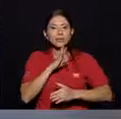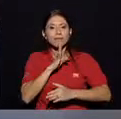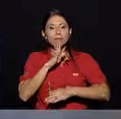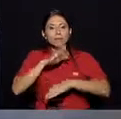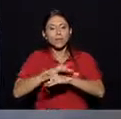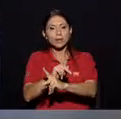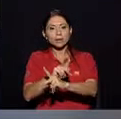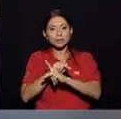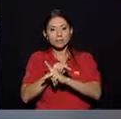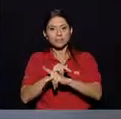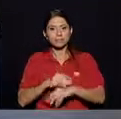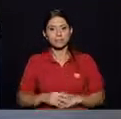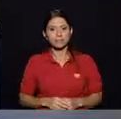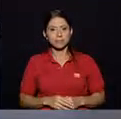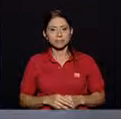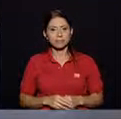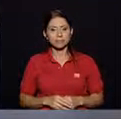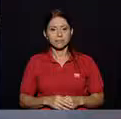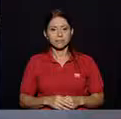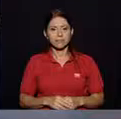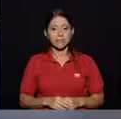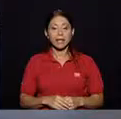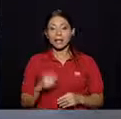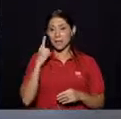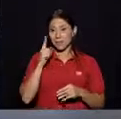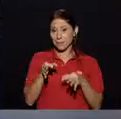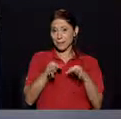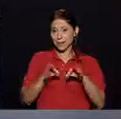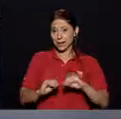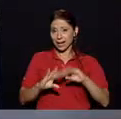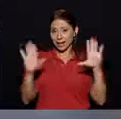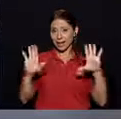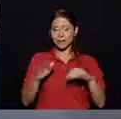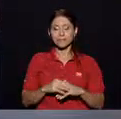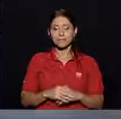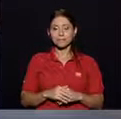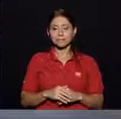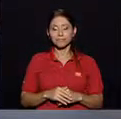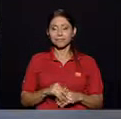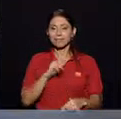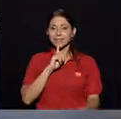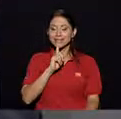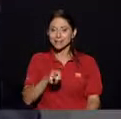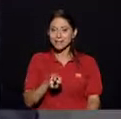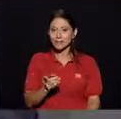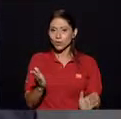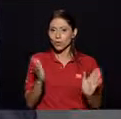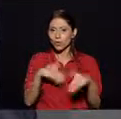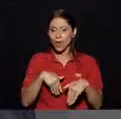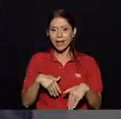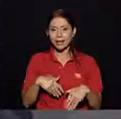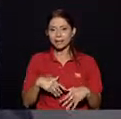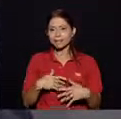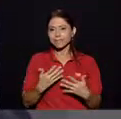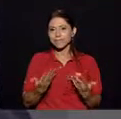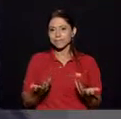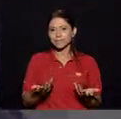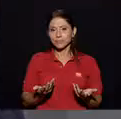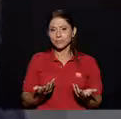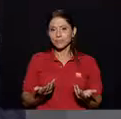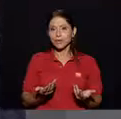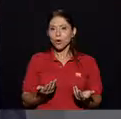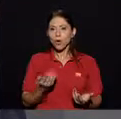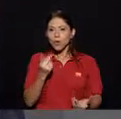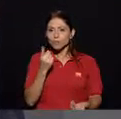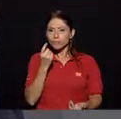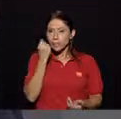una tendencia tan clara a la denuncia, sí hemos recibido el año pasado 32.000 denuncias, ¿verdad? No es que no hay denuncias, hay muchas denuncias